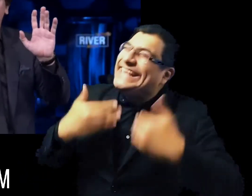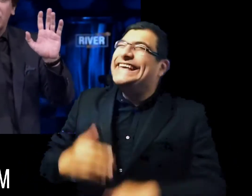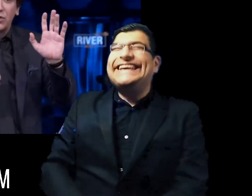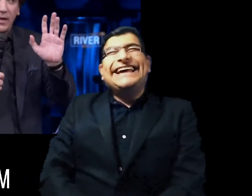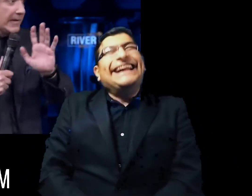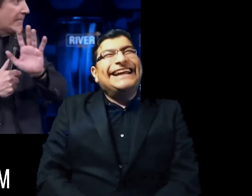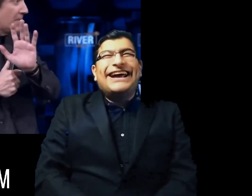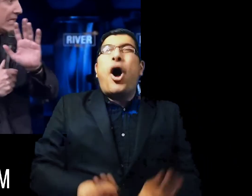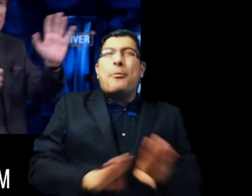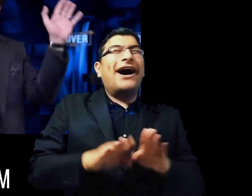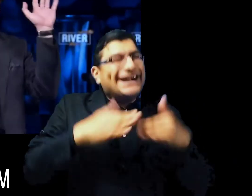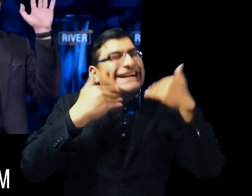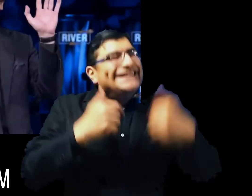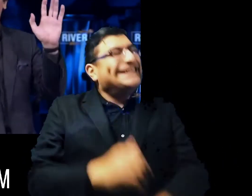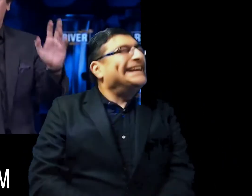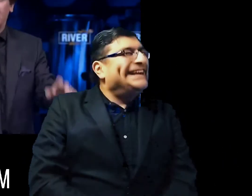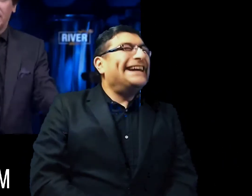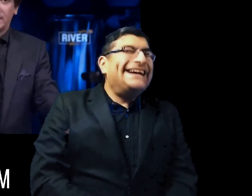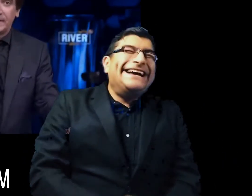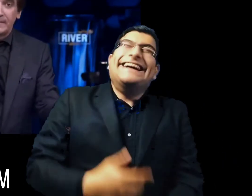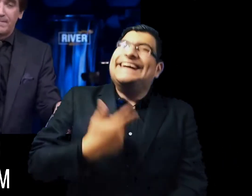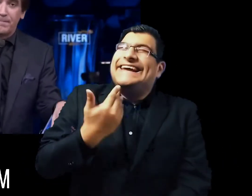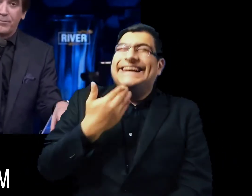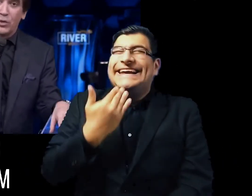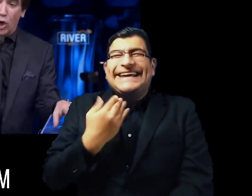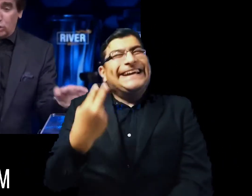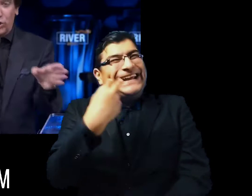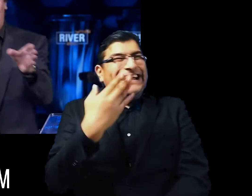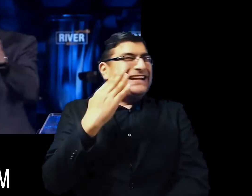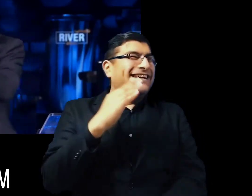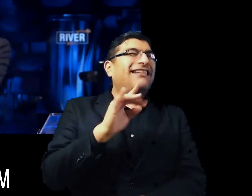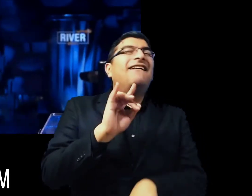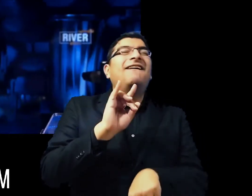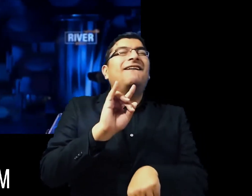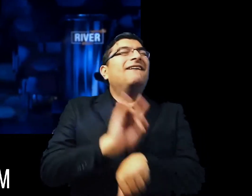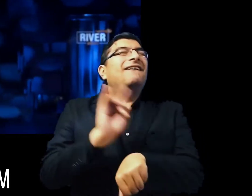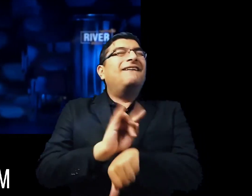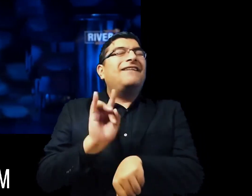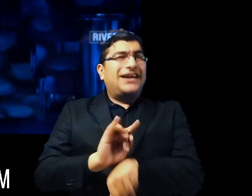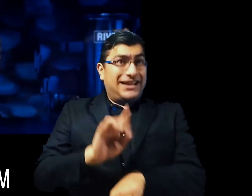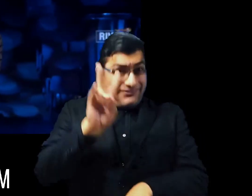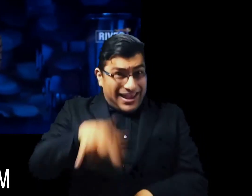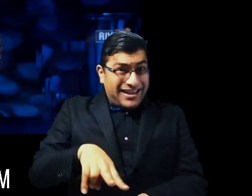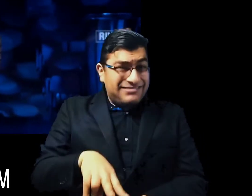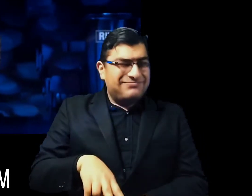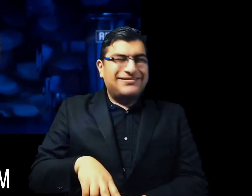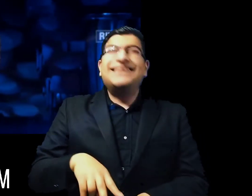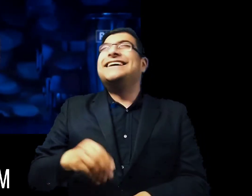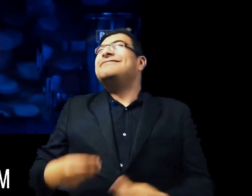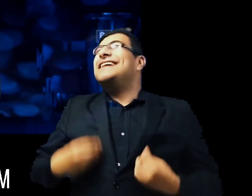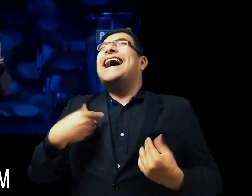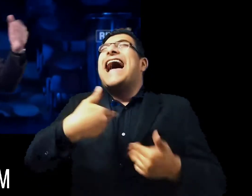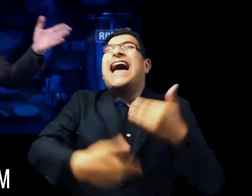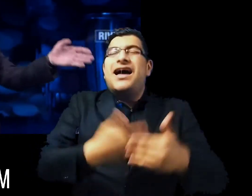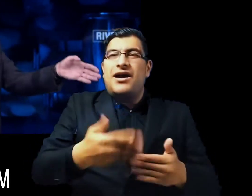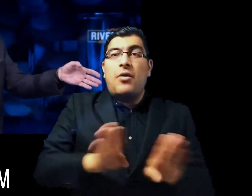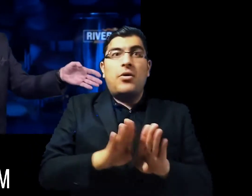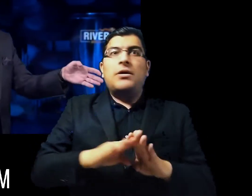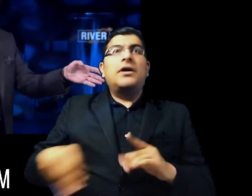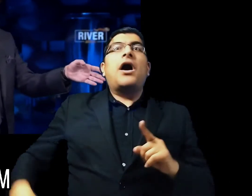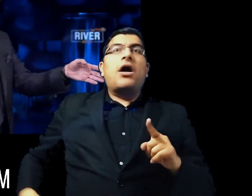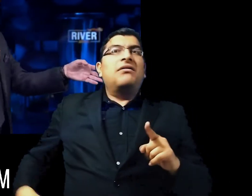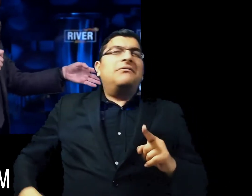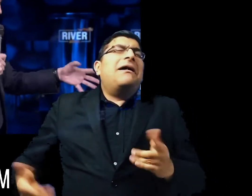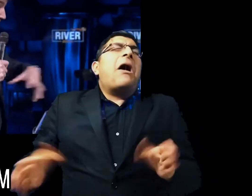pone la risa de Joker y así va por la vida. Otros desvían la culpa. Atacan a sus